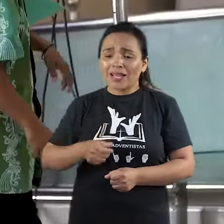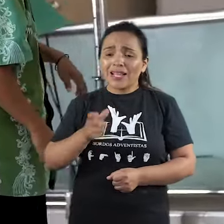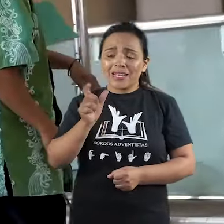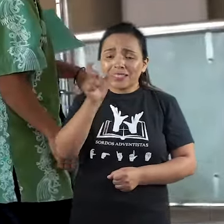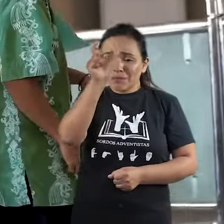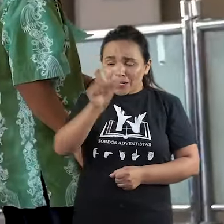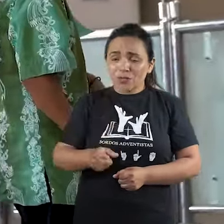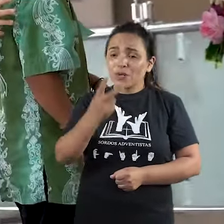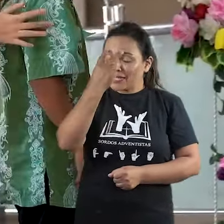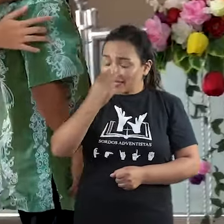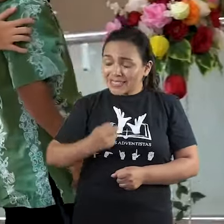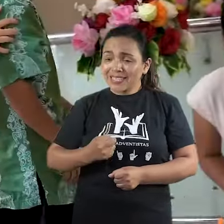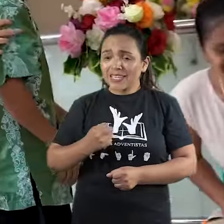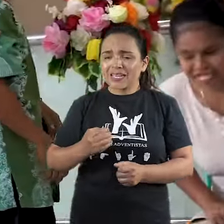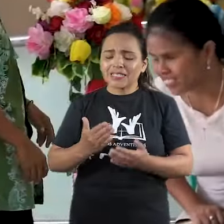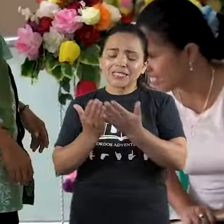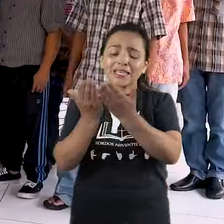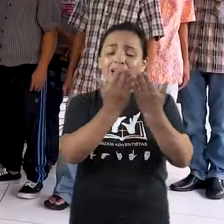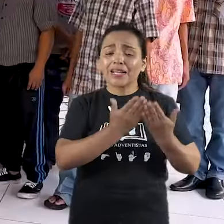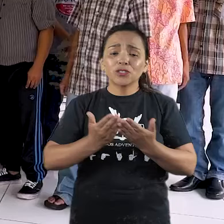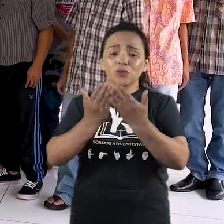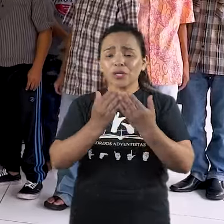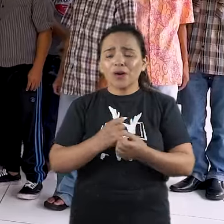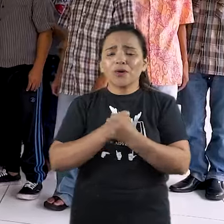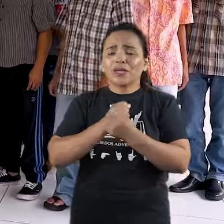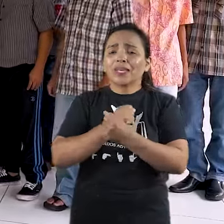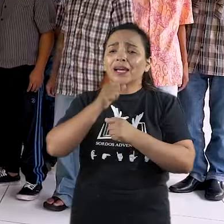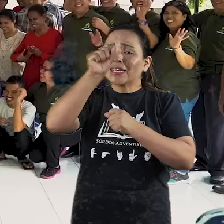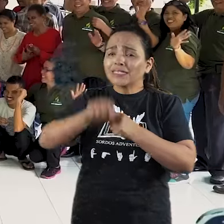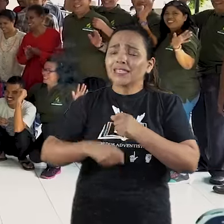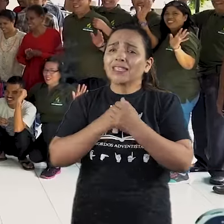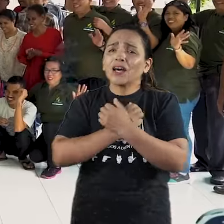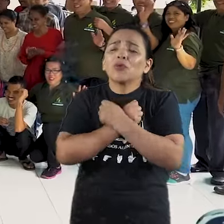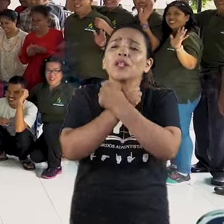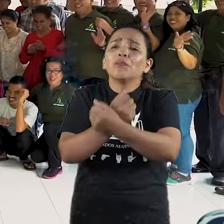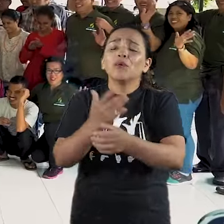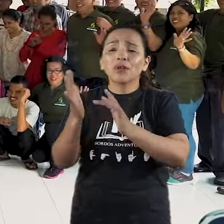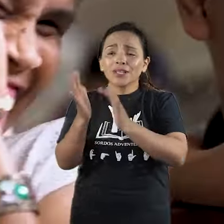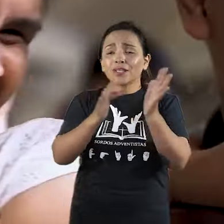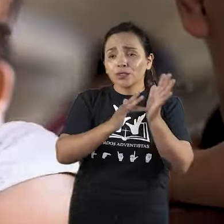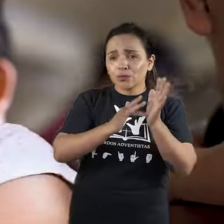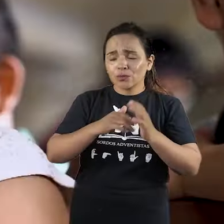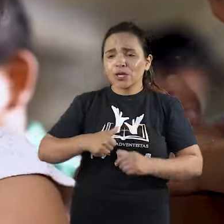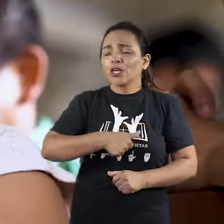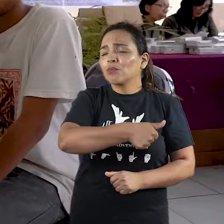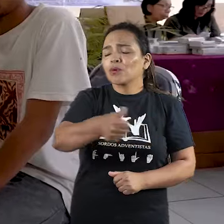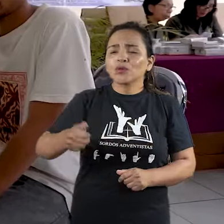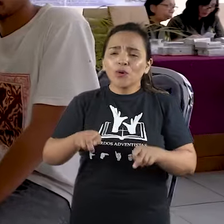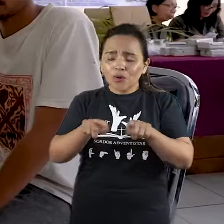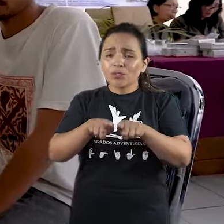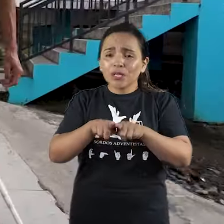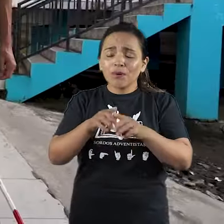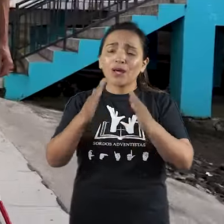iglesia que están sirviendo a nuestros amigos en Manado, Indonesia. Ora por nuestros amigos discapacitados visuales que recientemente se han